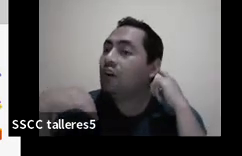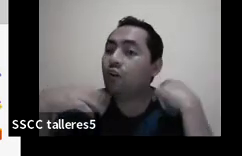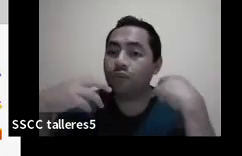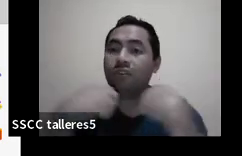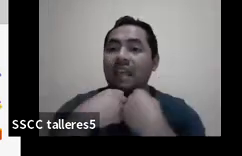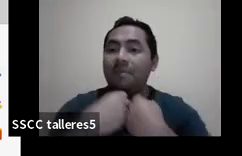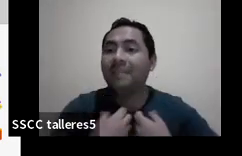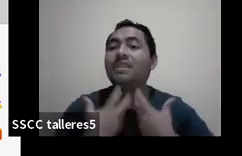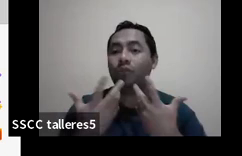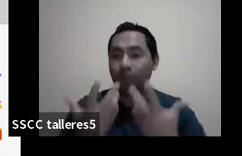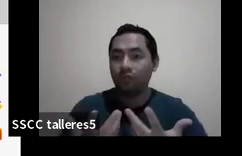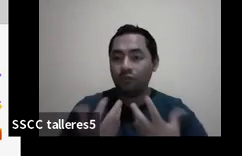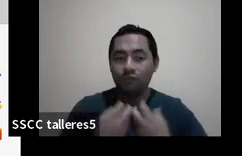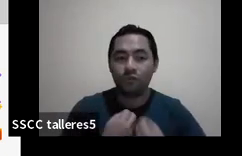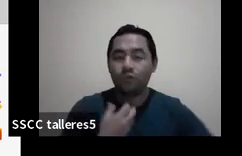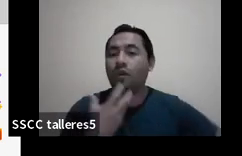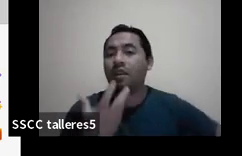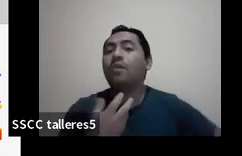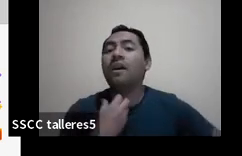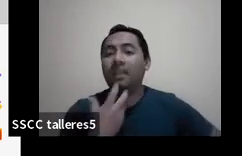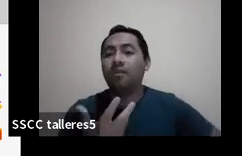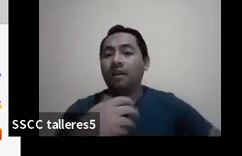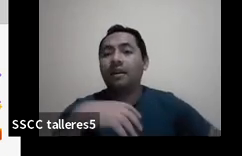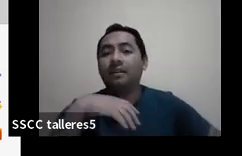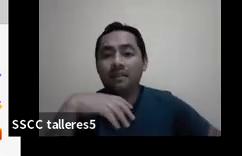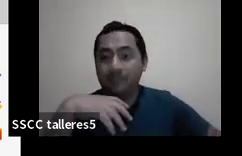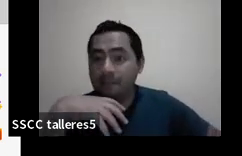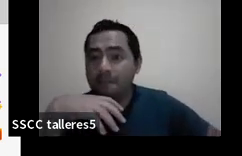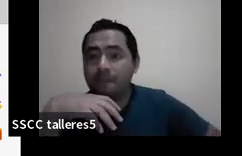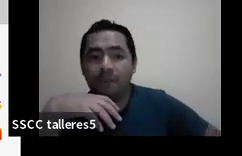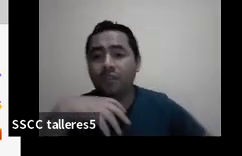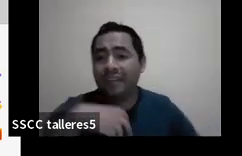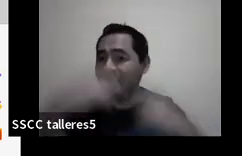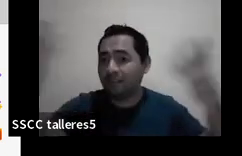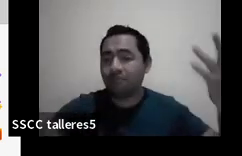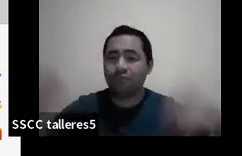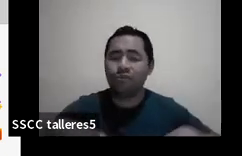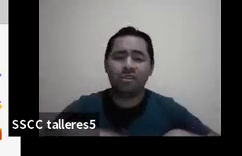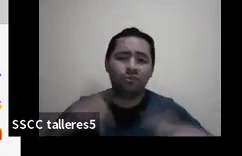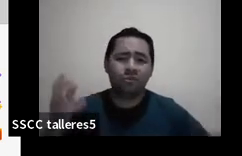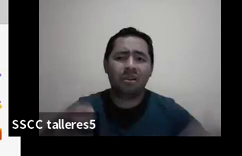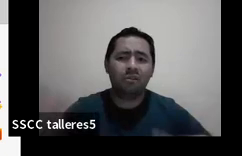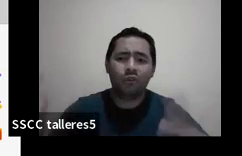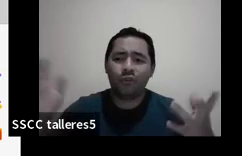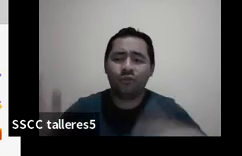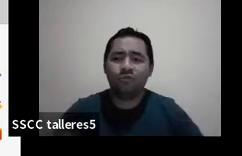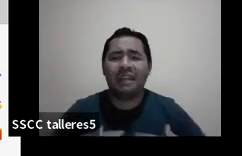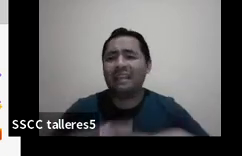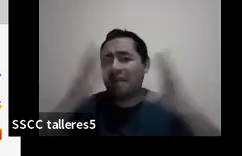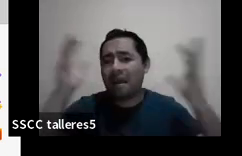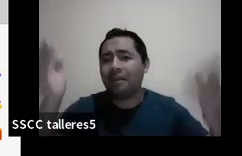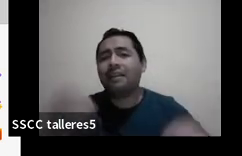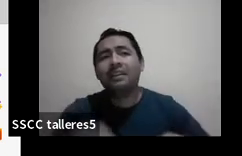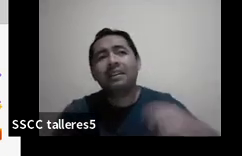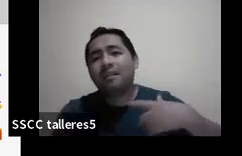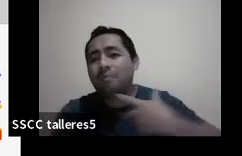quizás. Los sordos emiten sonidos con sus cuerdas vocales, con la garganta, sí. Ellos gritan, ¿no? Escuchas tú, los sordos